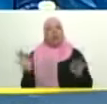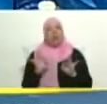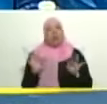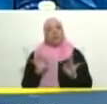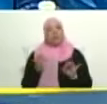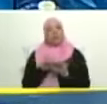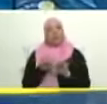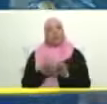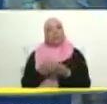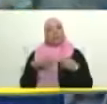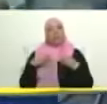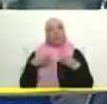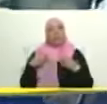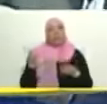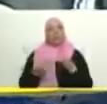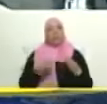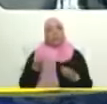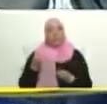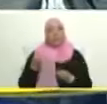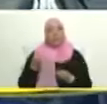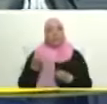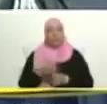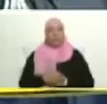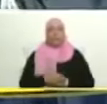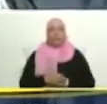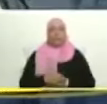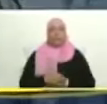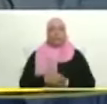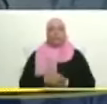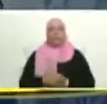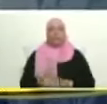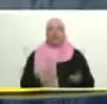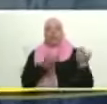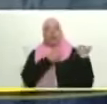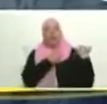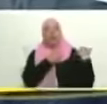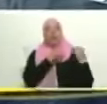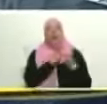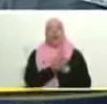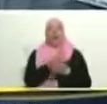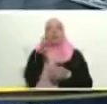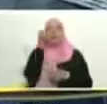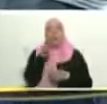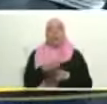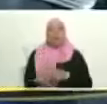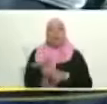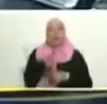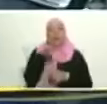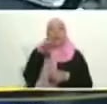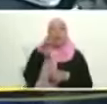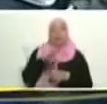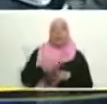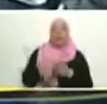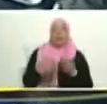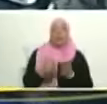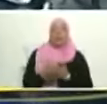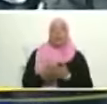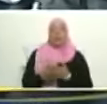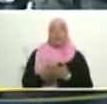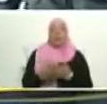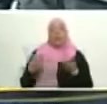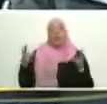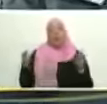con un uniforme lo haga. Les dejo esa responsabilidad en sus manos. Y que esta nueva